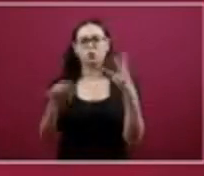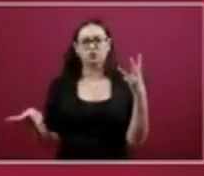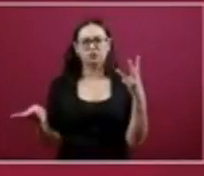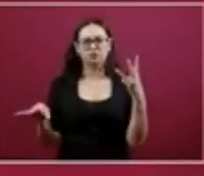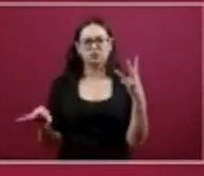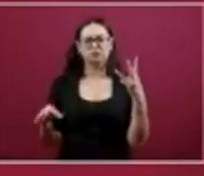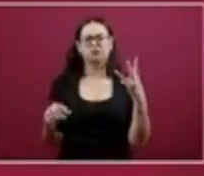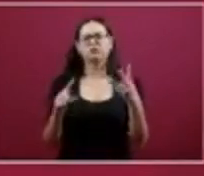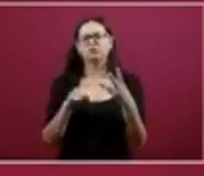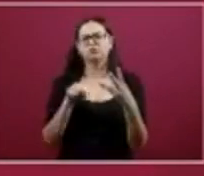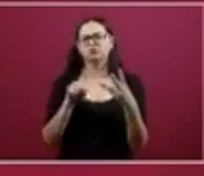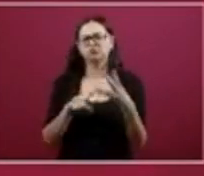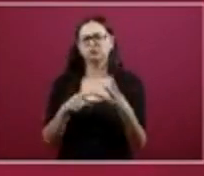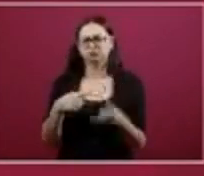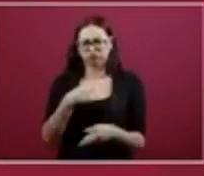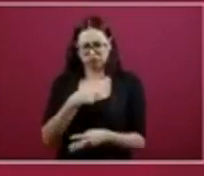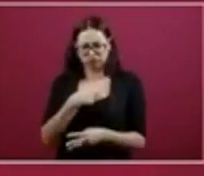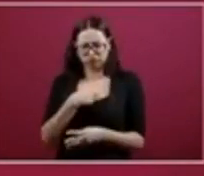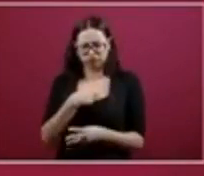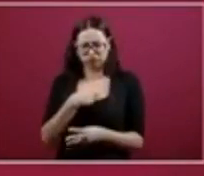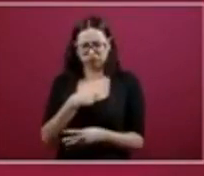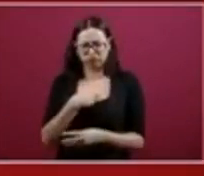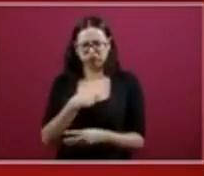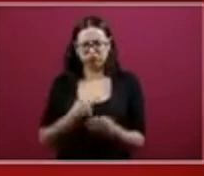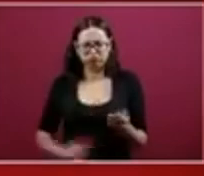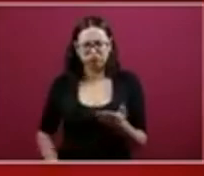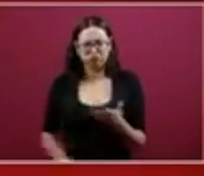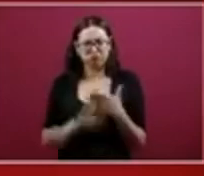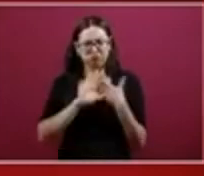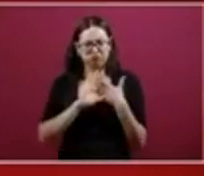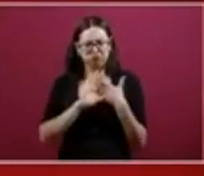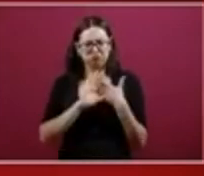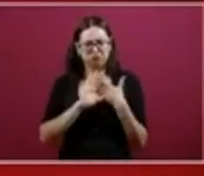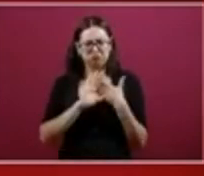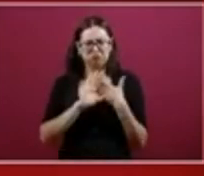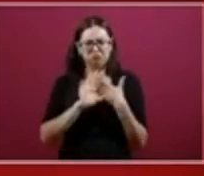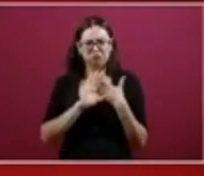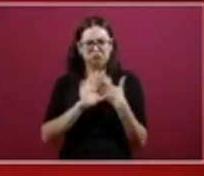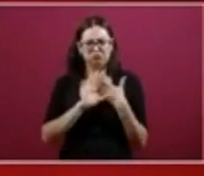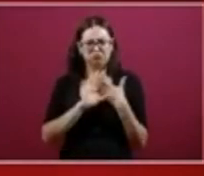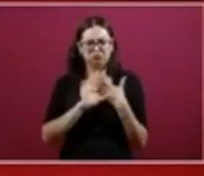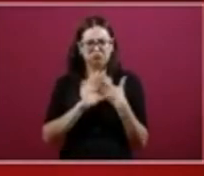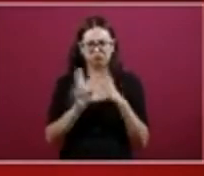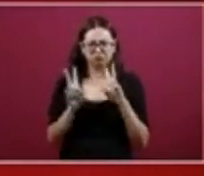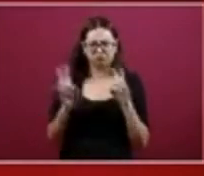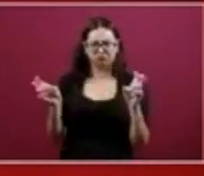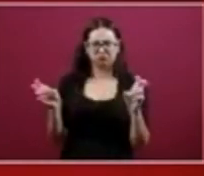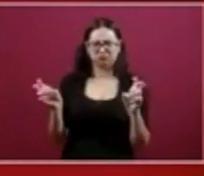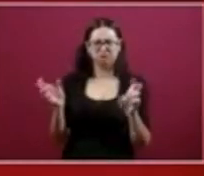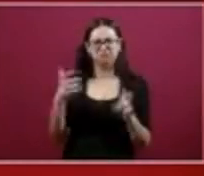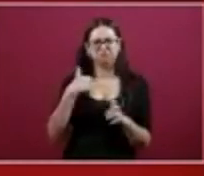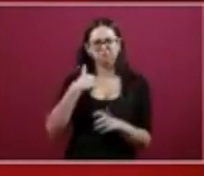ningún informe sobre ese asunto.